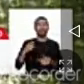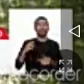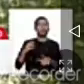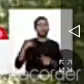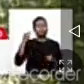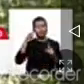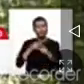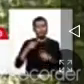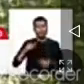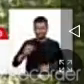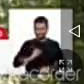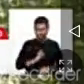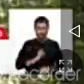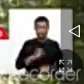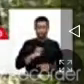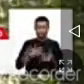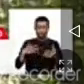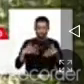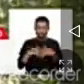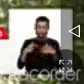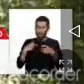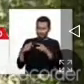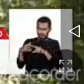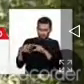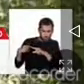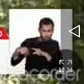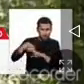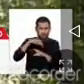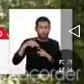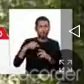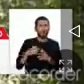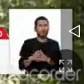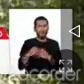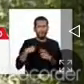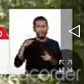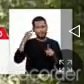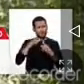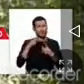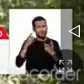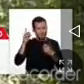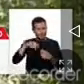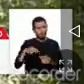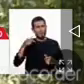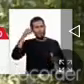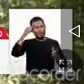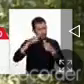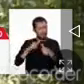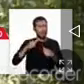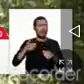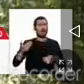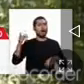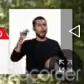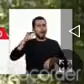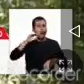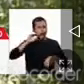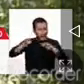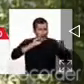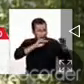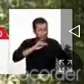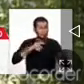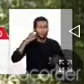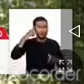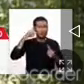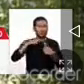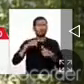criterio de identidad y el criterio de pragmatismo, que creo que valdría la pena invocar nuevamente para que veamos otra vez